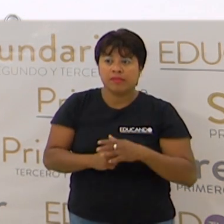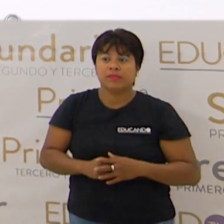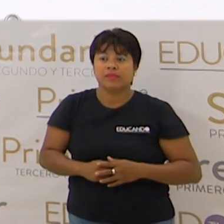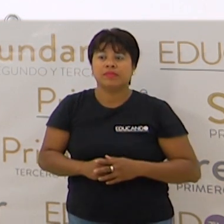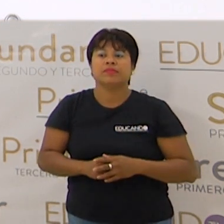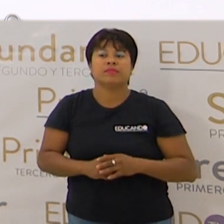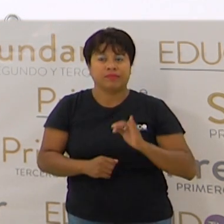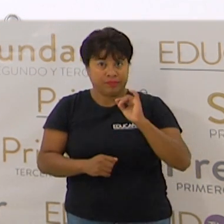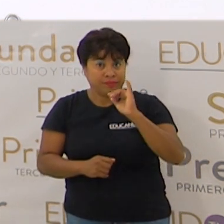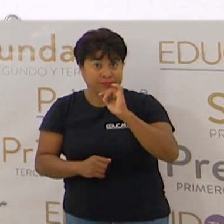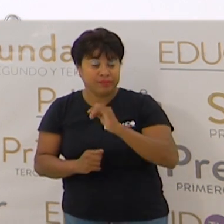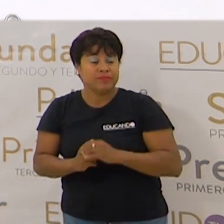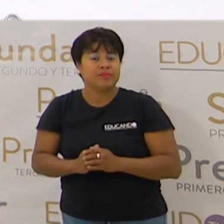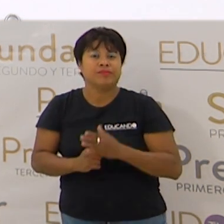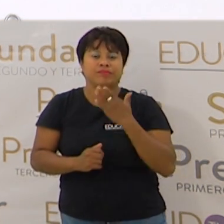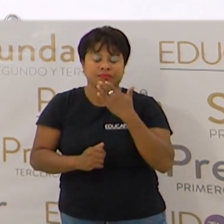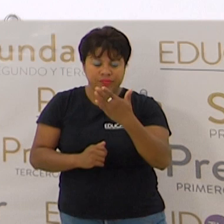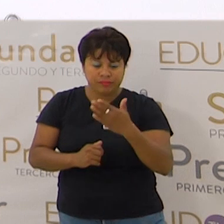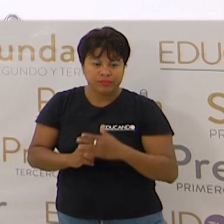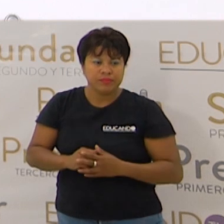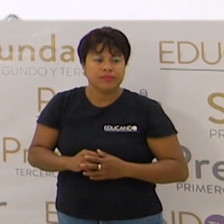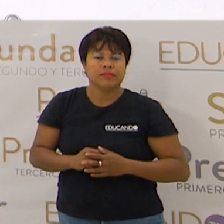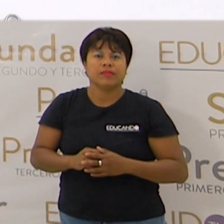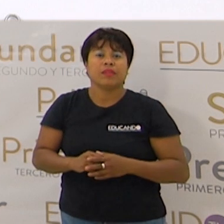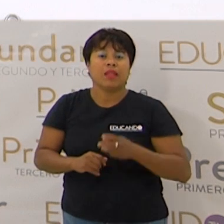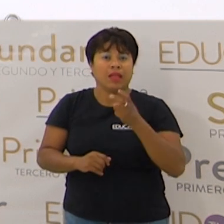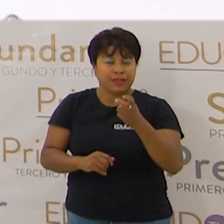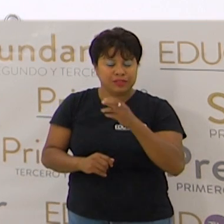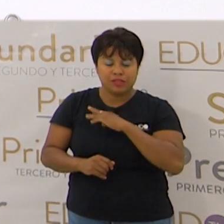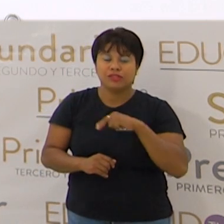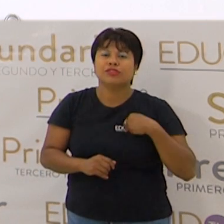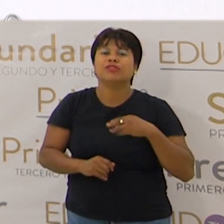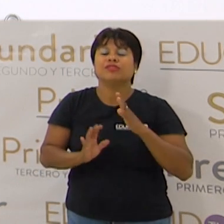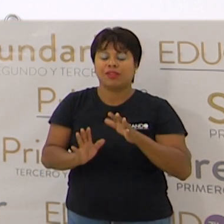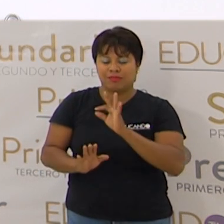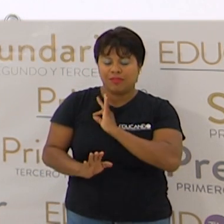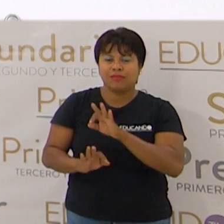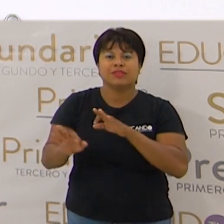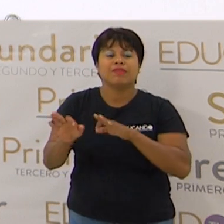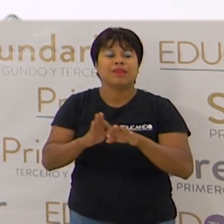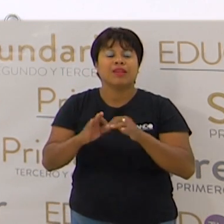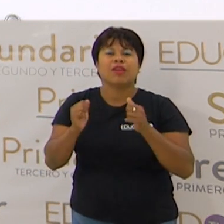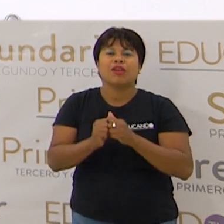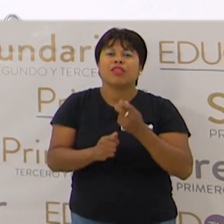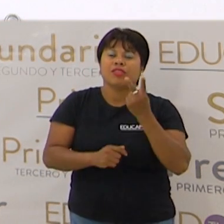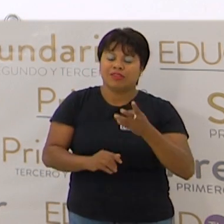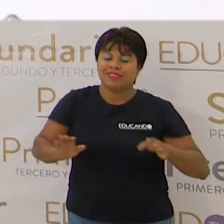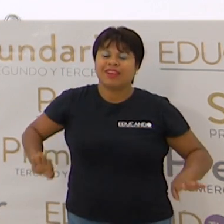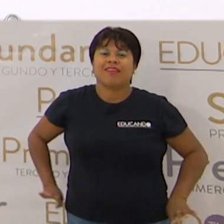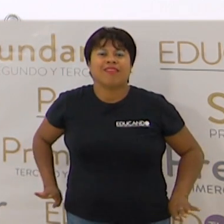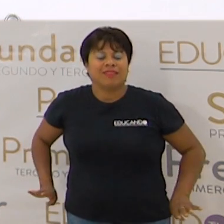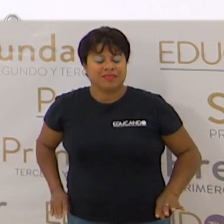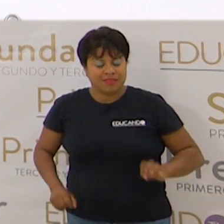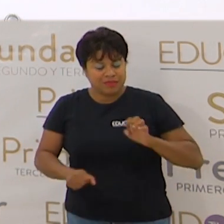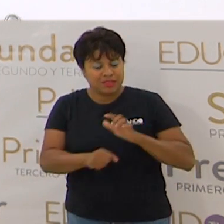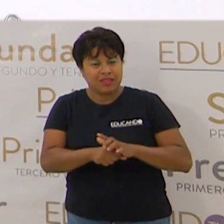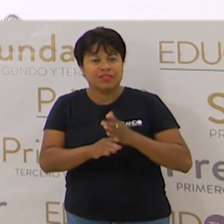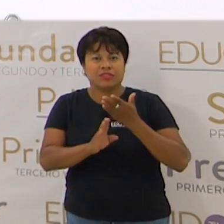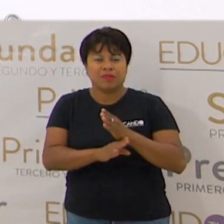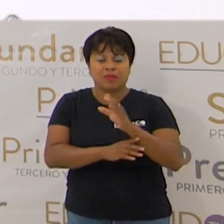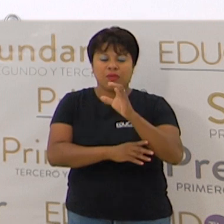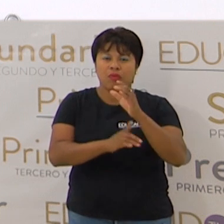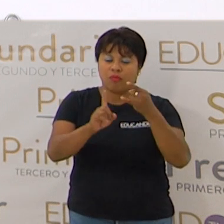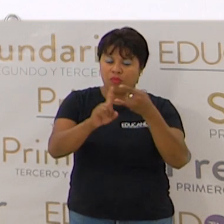normal, ¿sí? Bien, pues con eso nosotros ya pudimos trabajar con 2 características específicas de